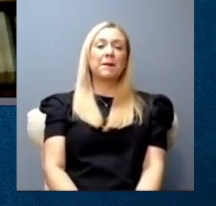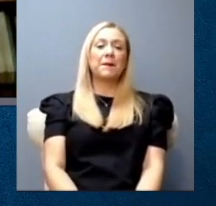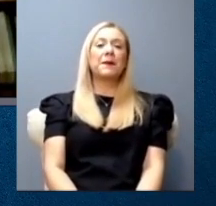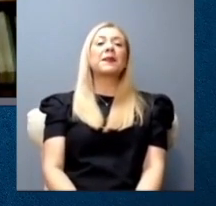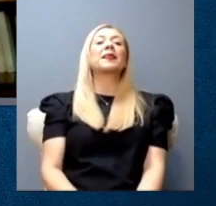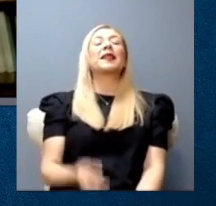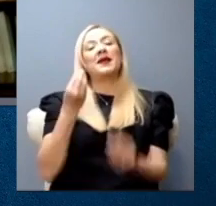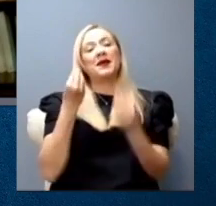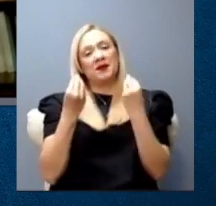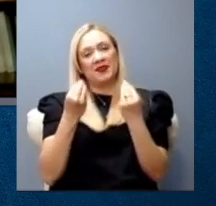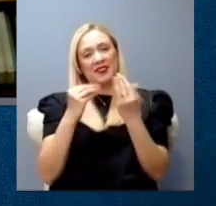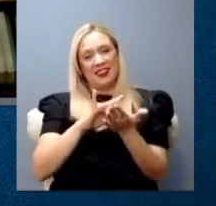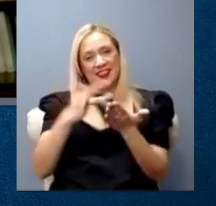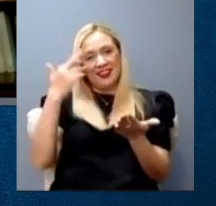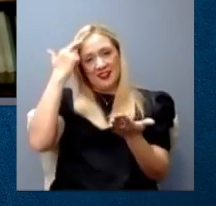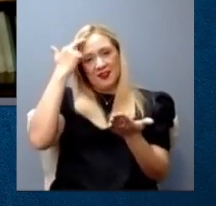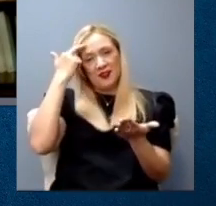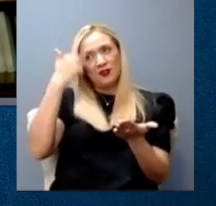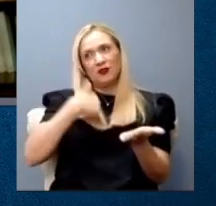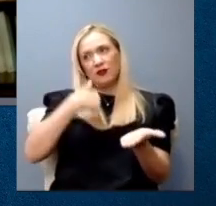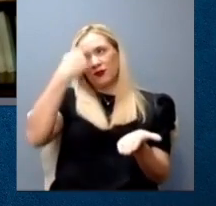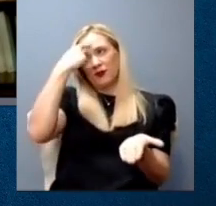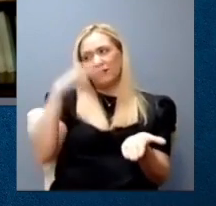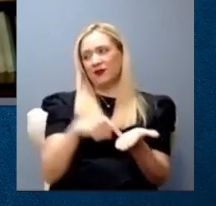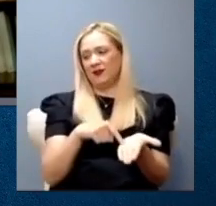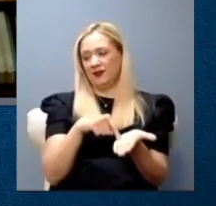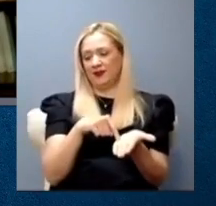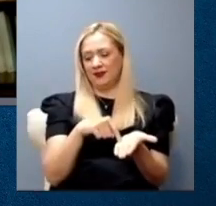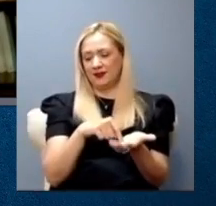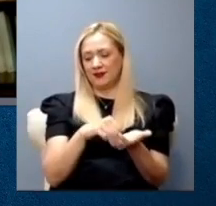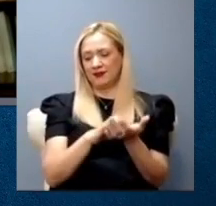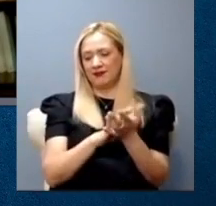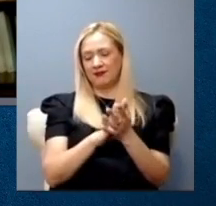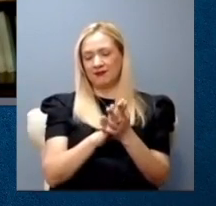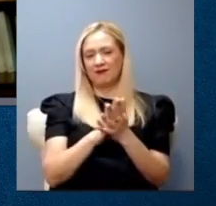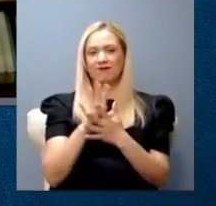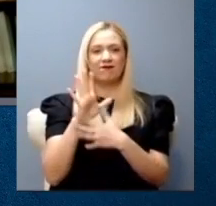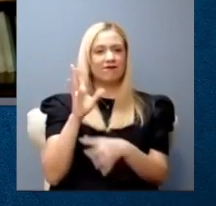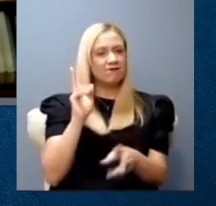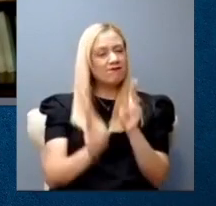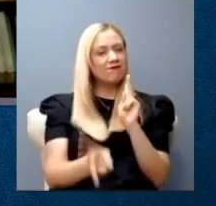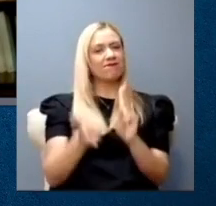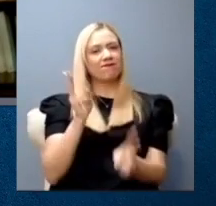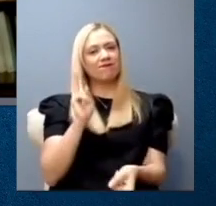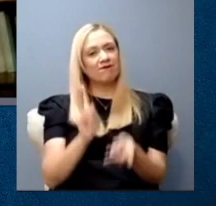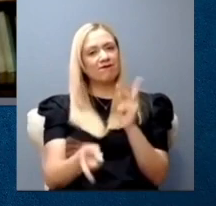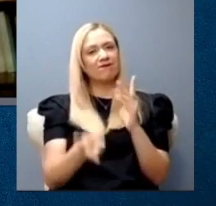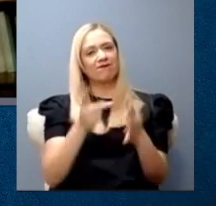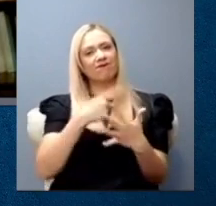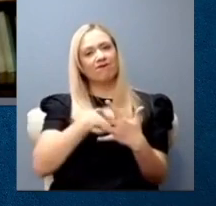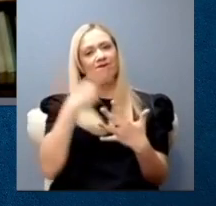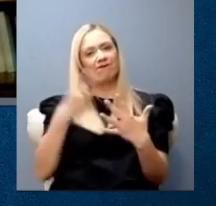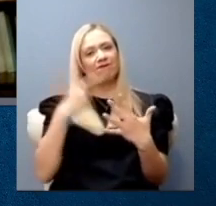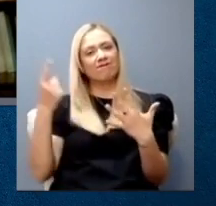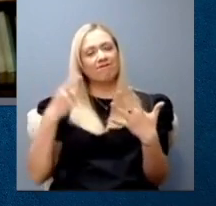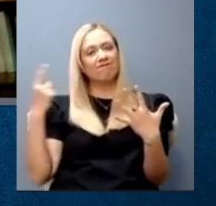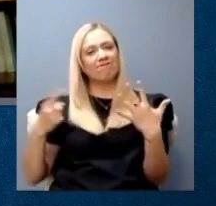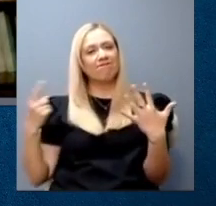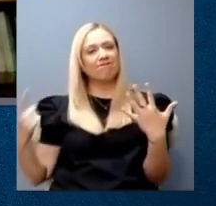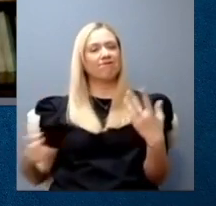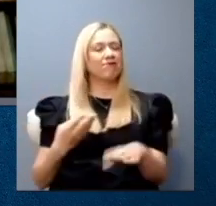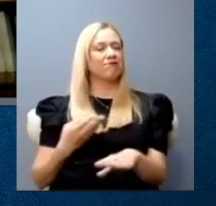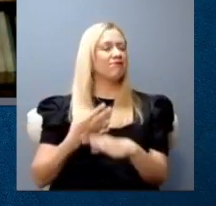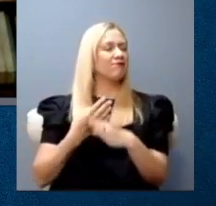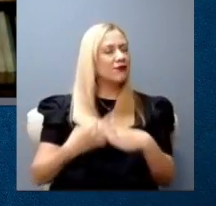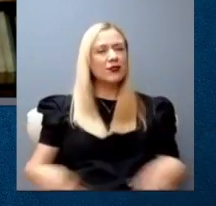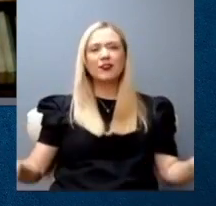Bueno, muchas gracias, Roberto. Creo que hemos conversado aspectos muy